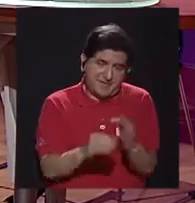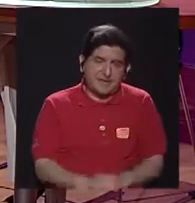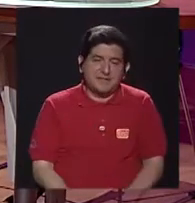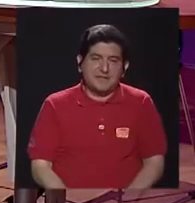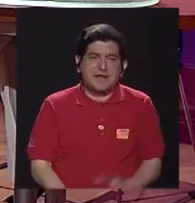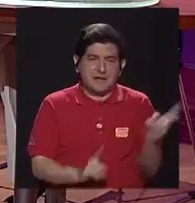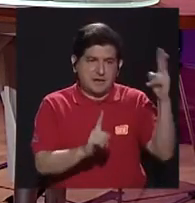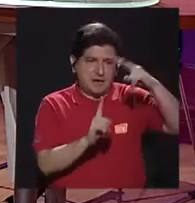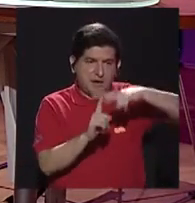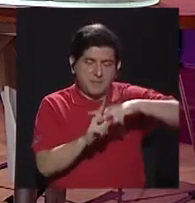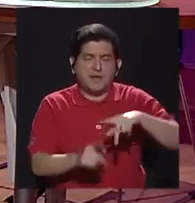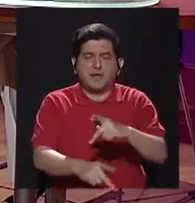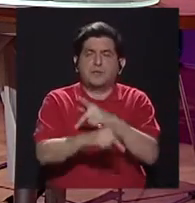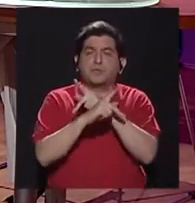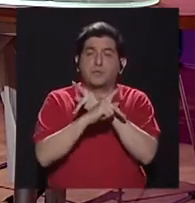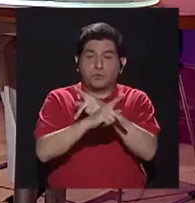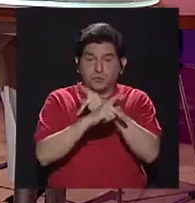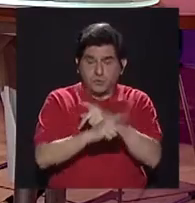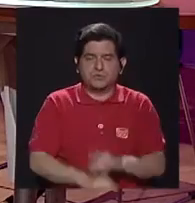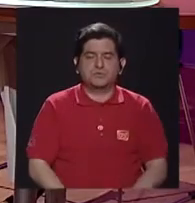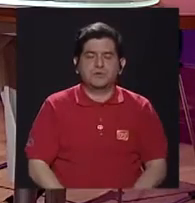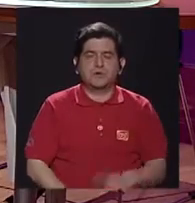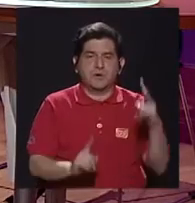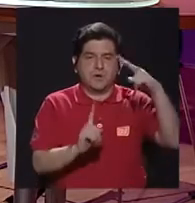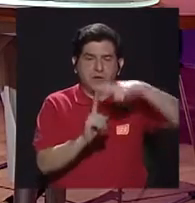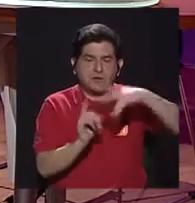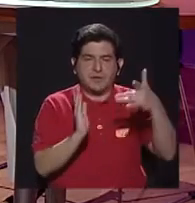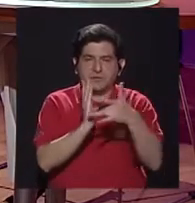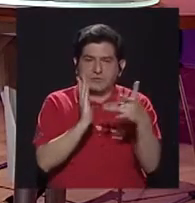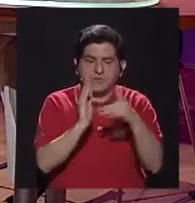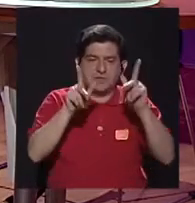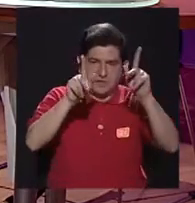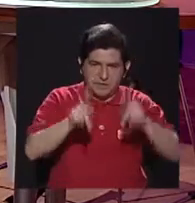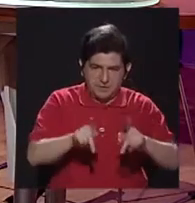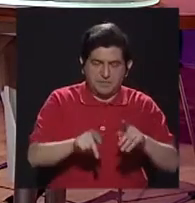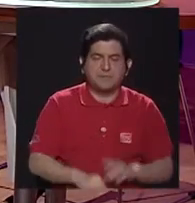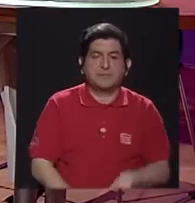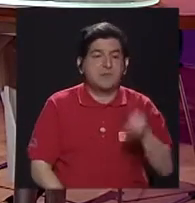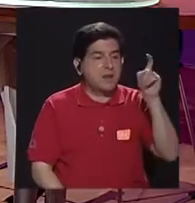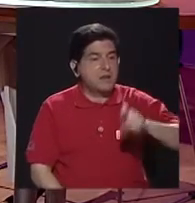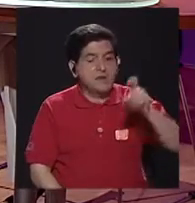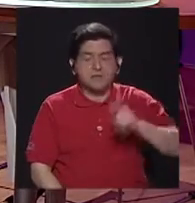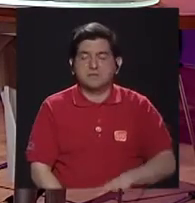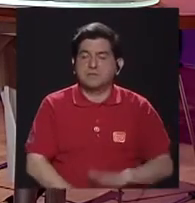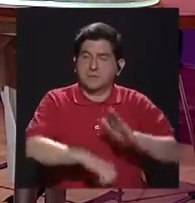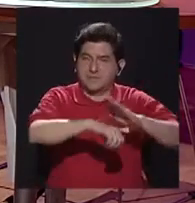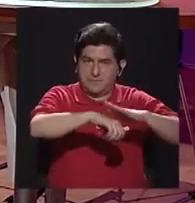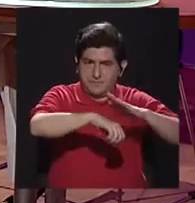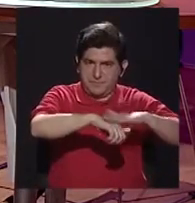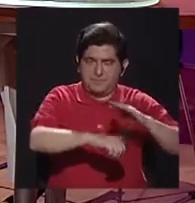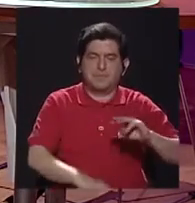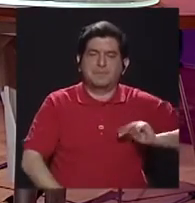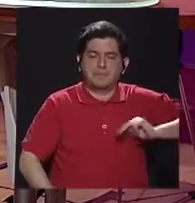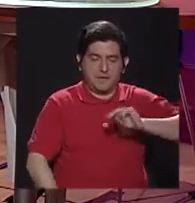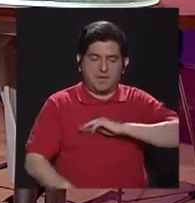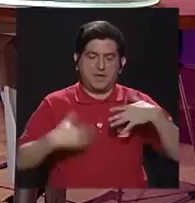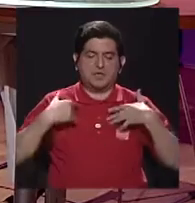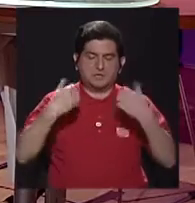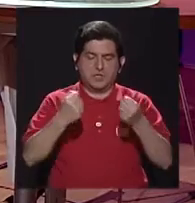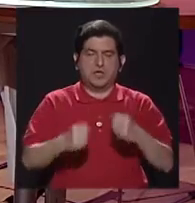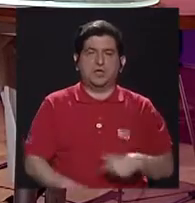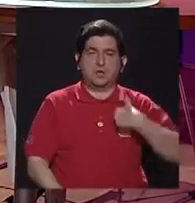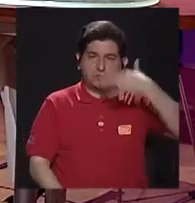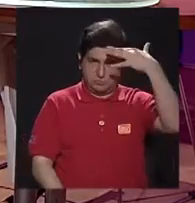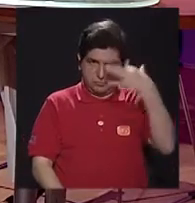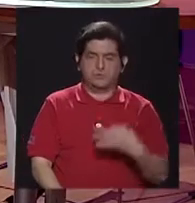en práctica la medida cautelar, es decir, aplicar la técnica a estas parejas, necesitarían alguna autorización por parte del Ministerio de Salud. A mí me parece que